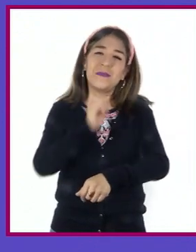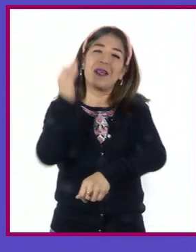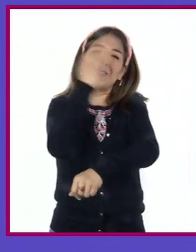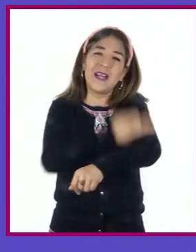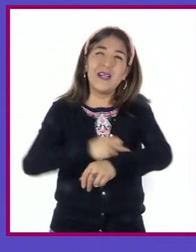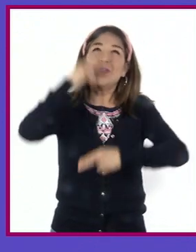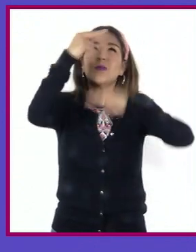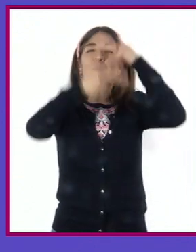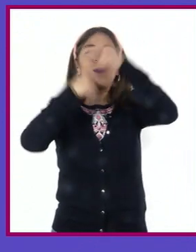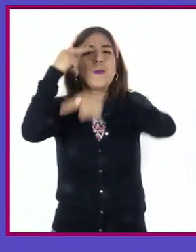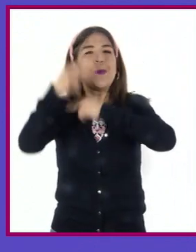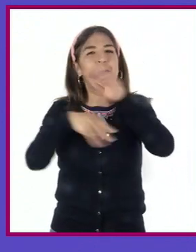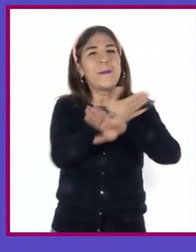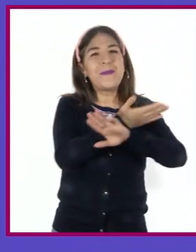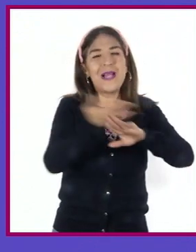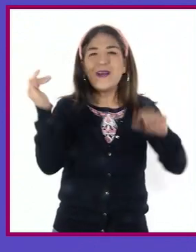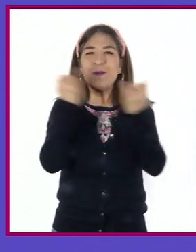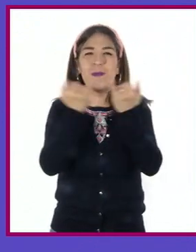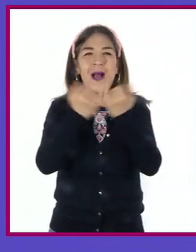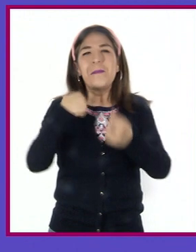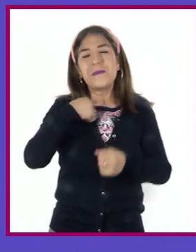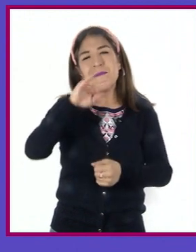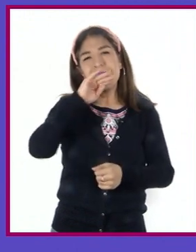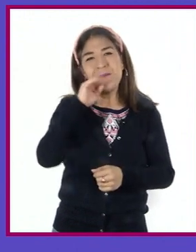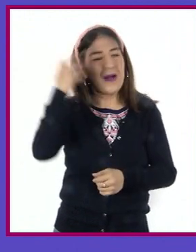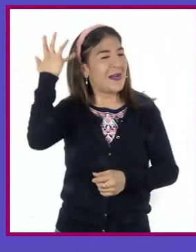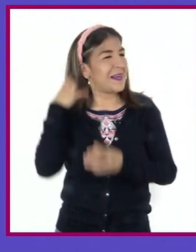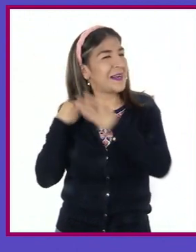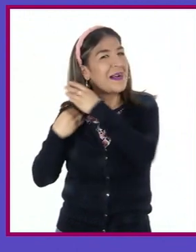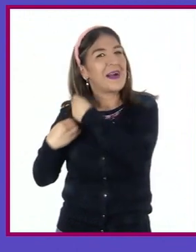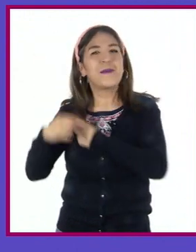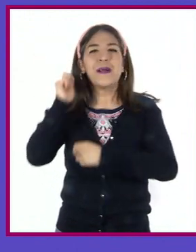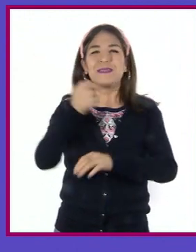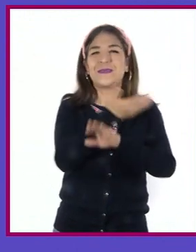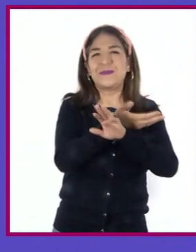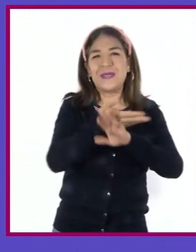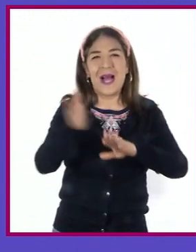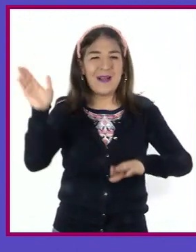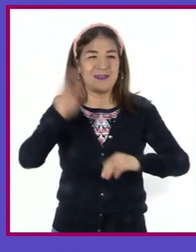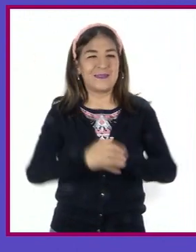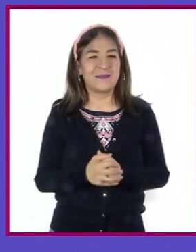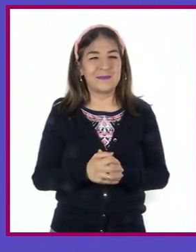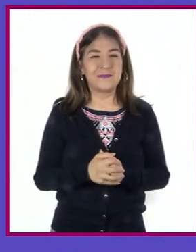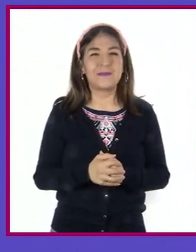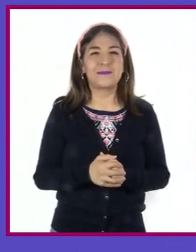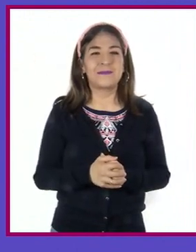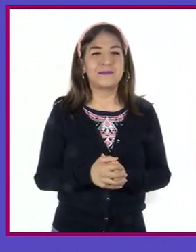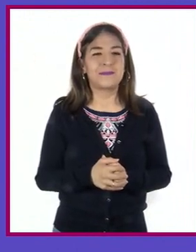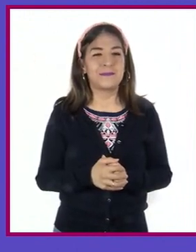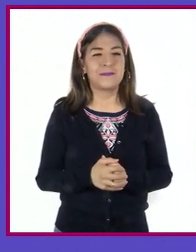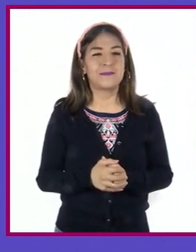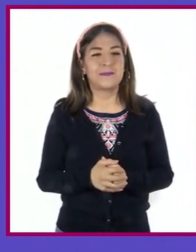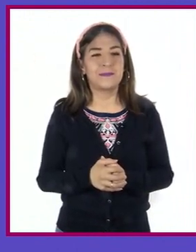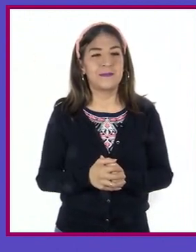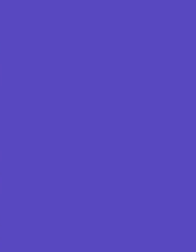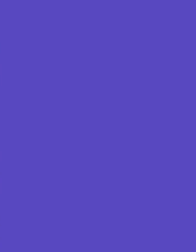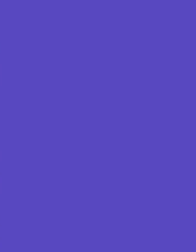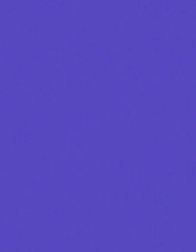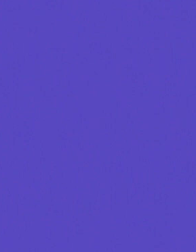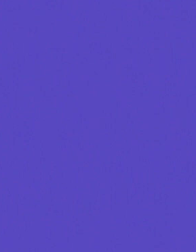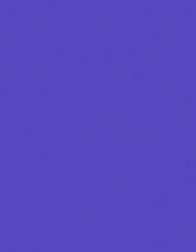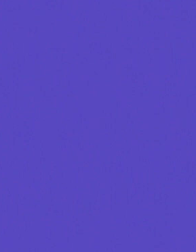En frío sol, ya que el sol no es frío. Muy bien. Siguiente.